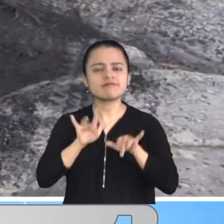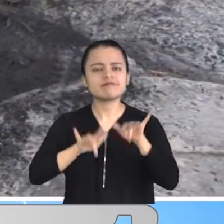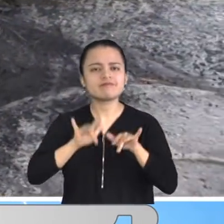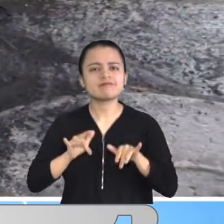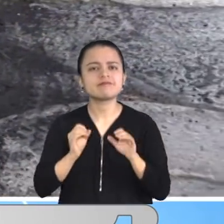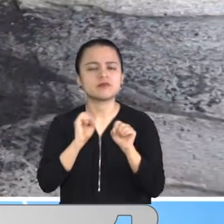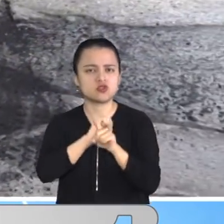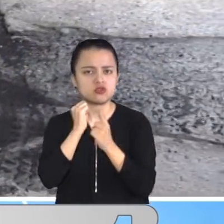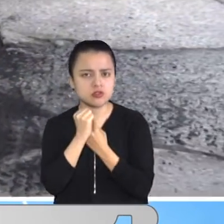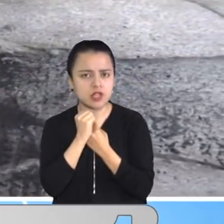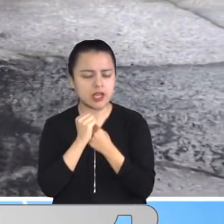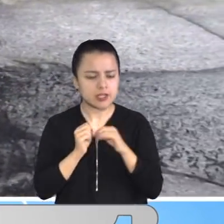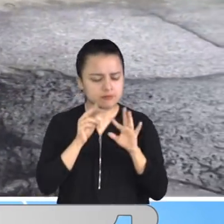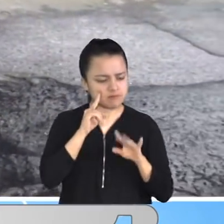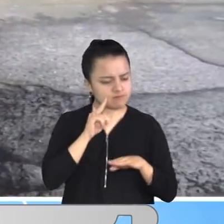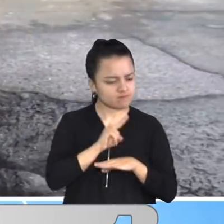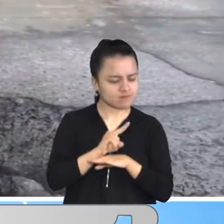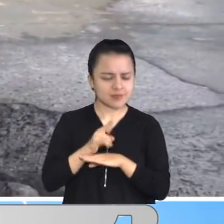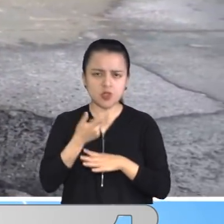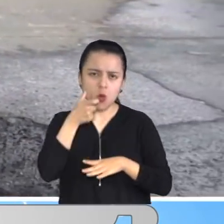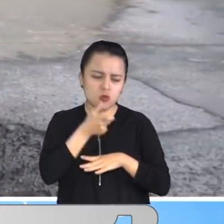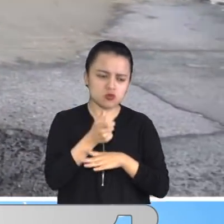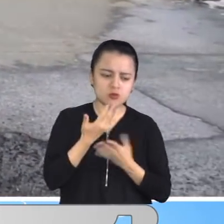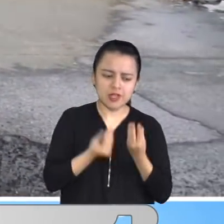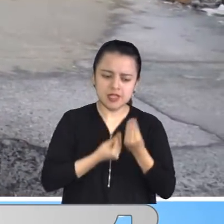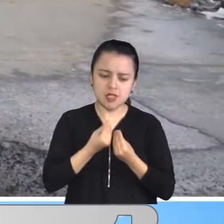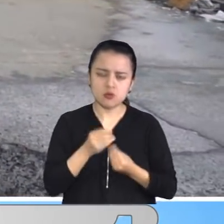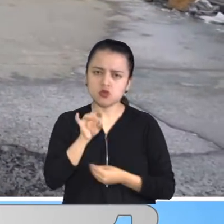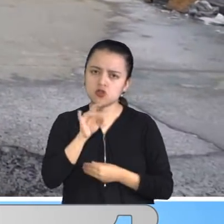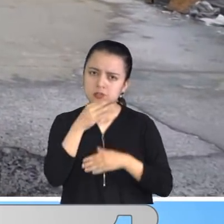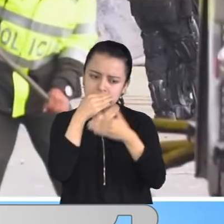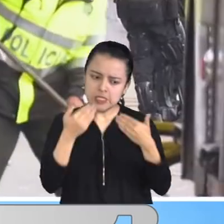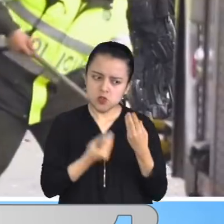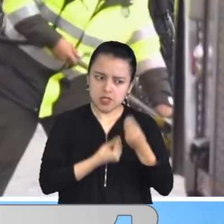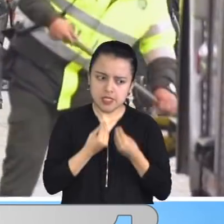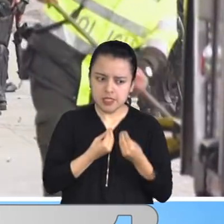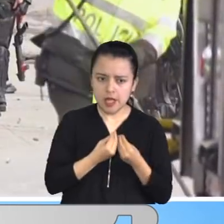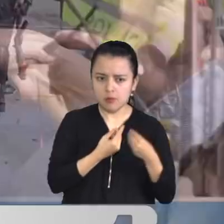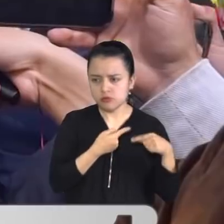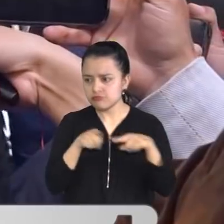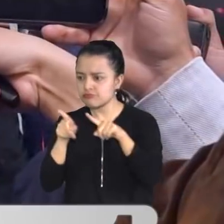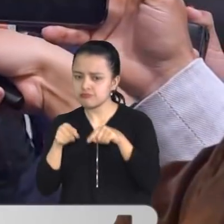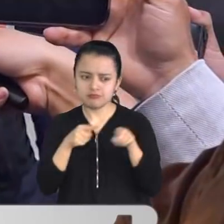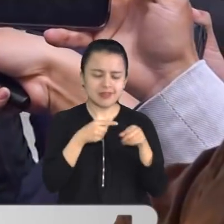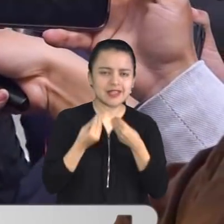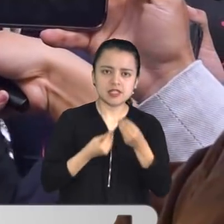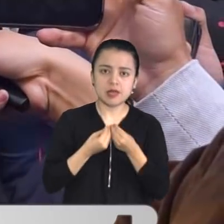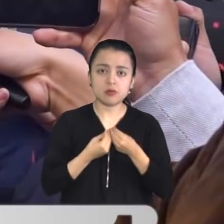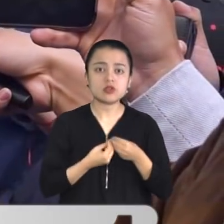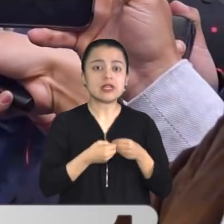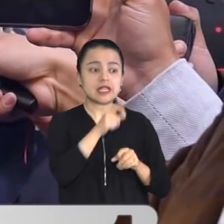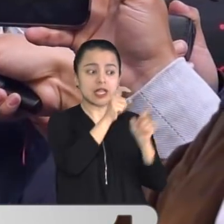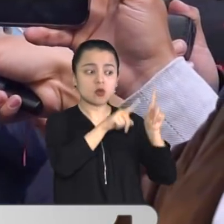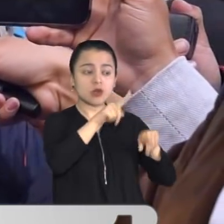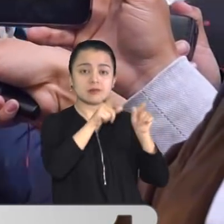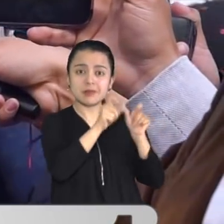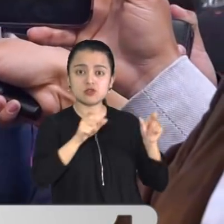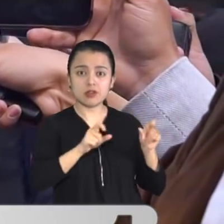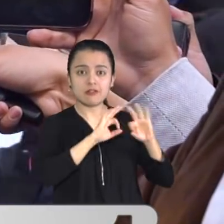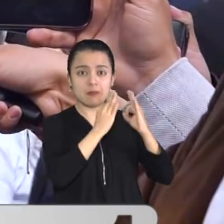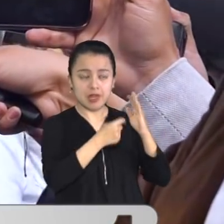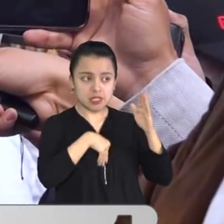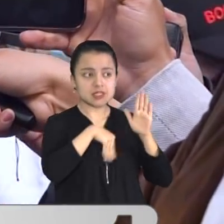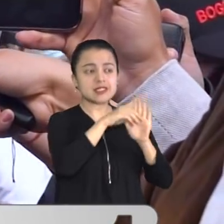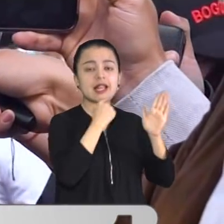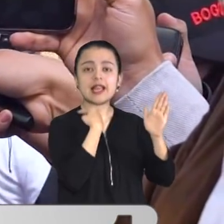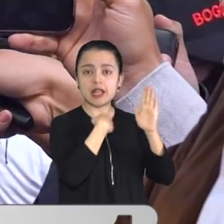a esta hora se decide qué va a hacer con el paradero de estos menores de edad. ya se agotó toda la vía judicial, la vía de